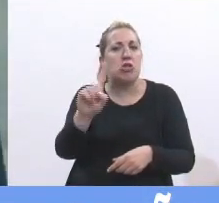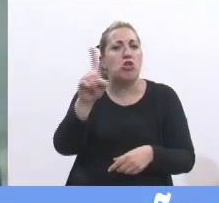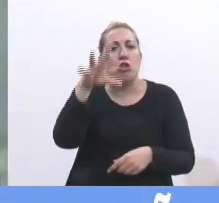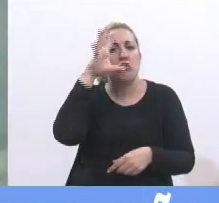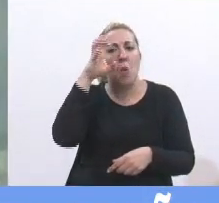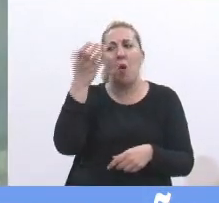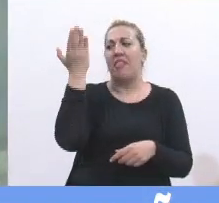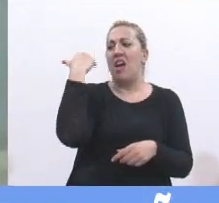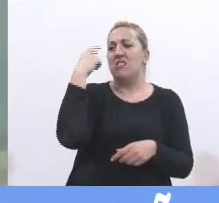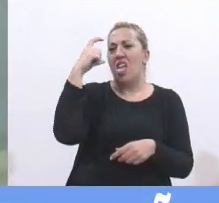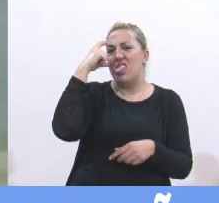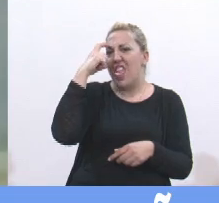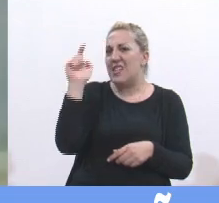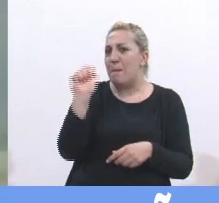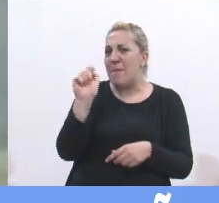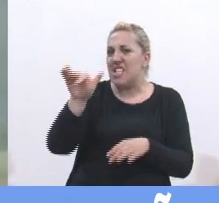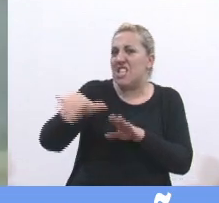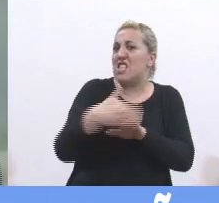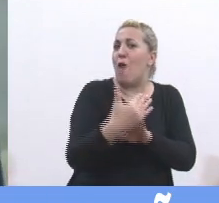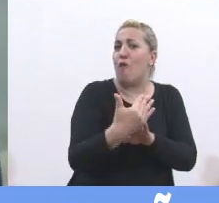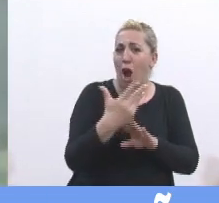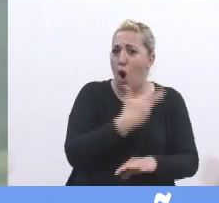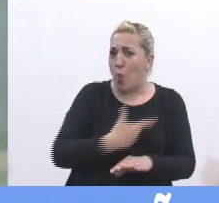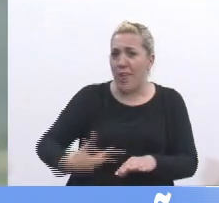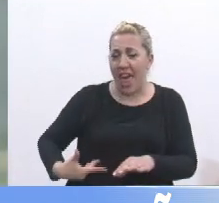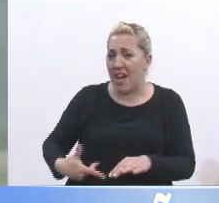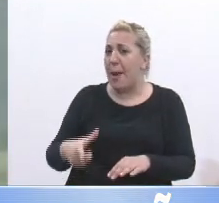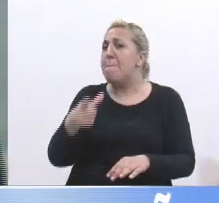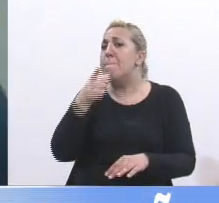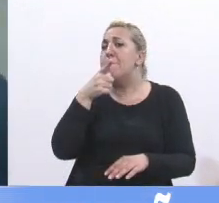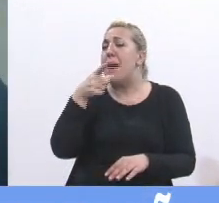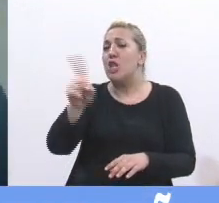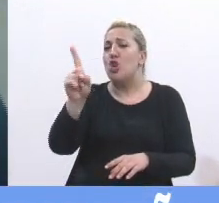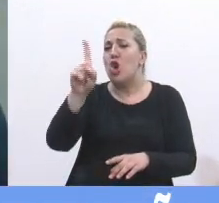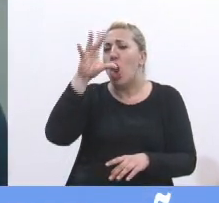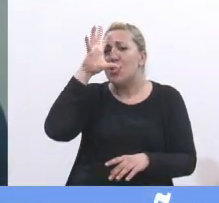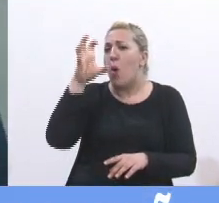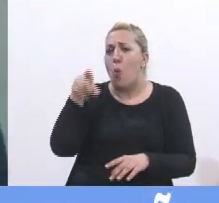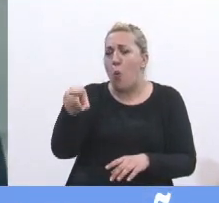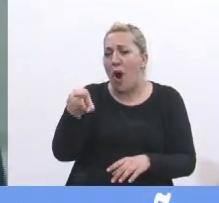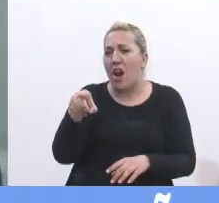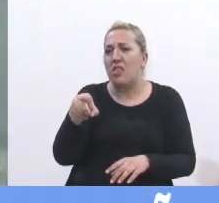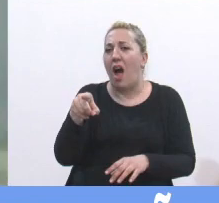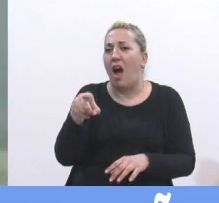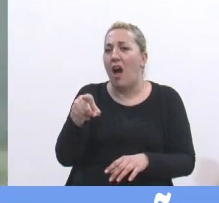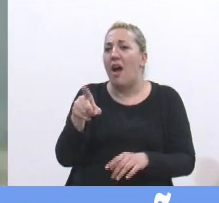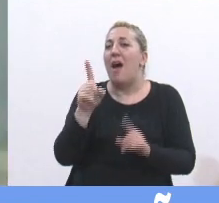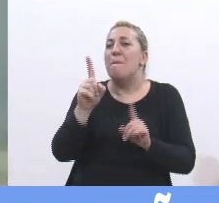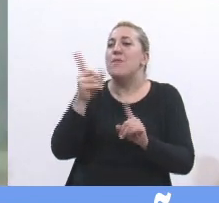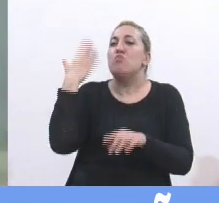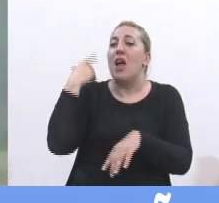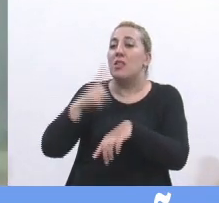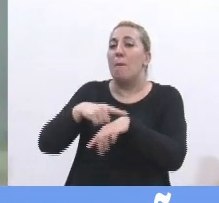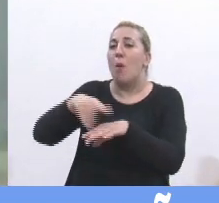meses dejaron el gobierno. Parece que no se acuerdan de la realidad con que dejaron